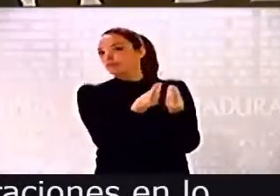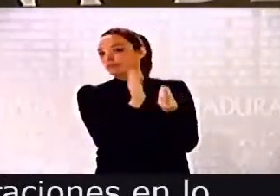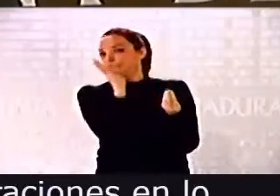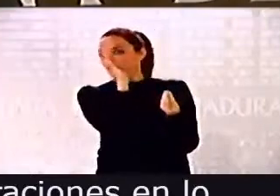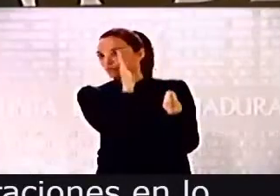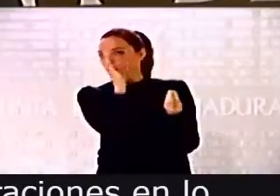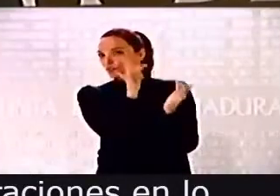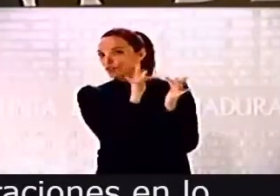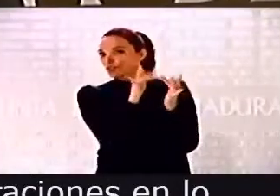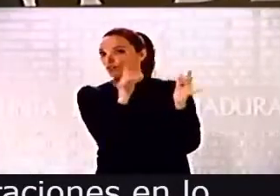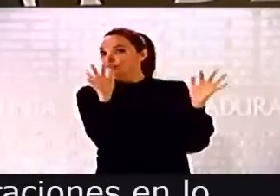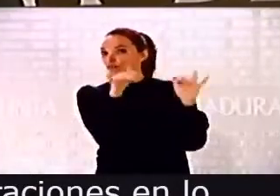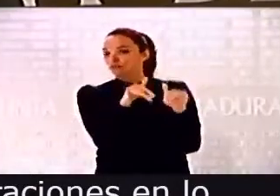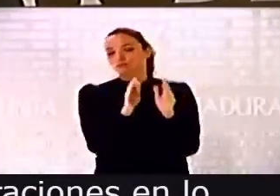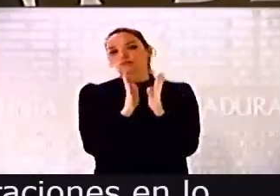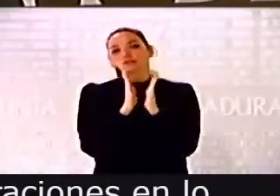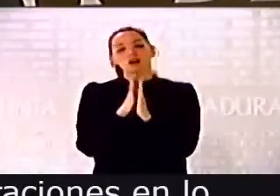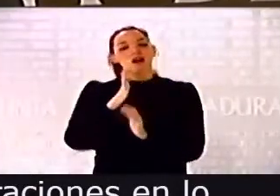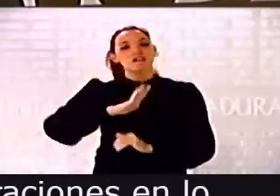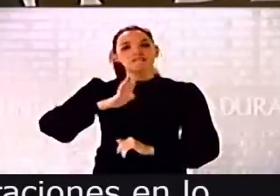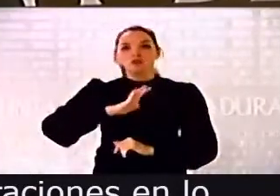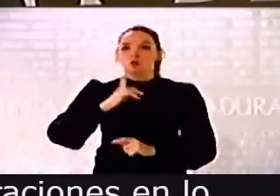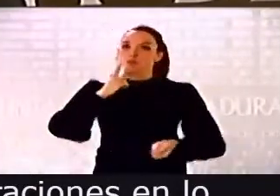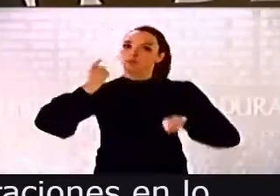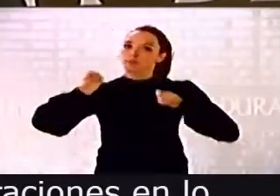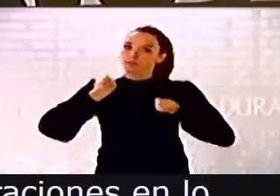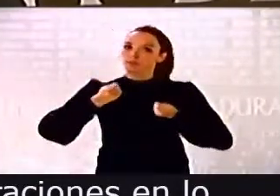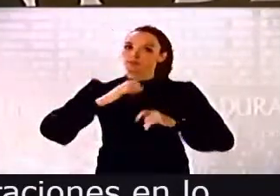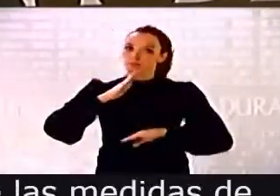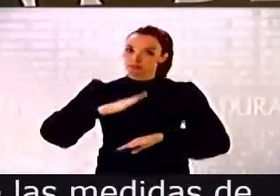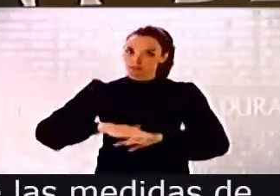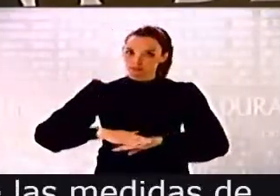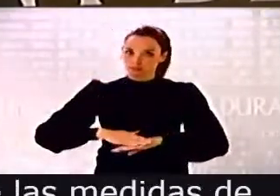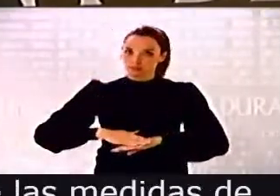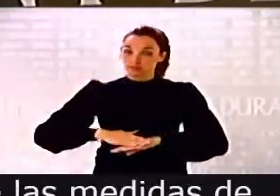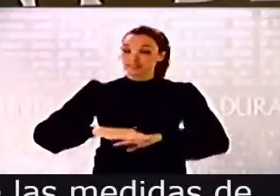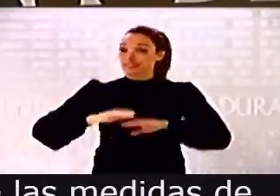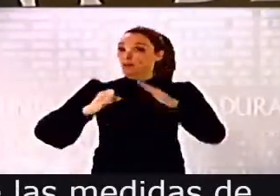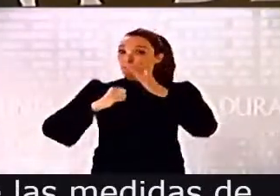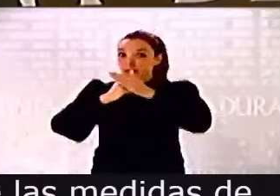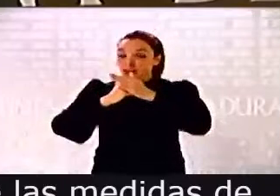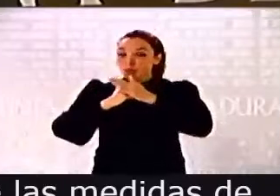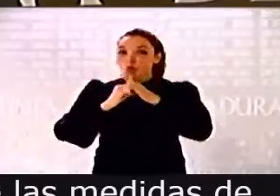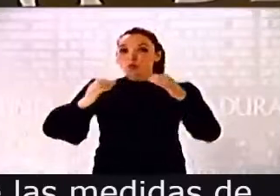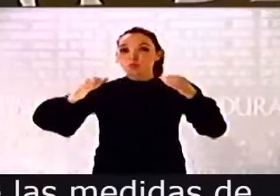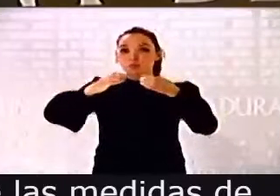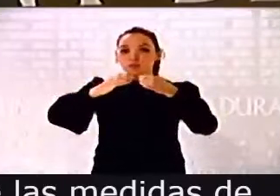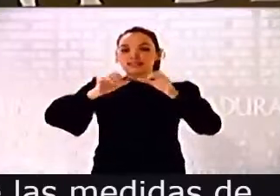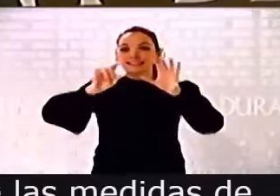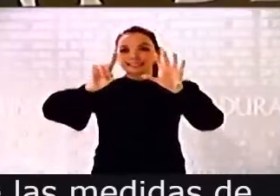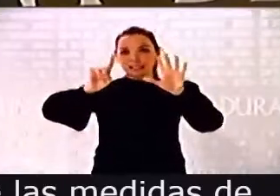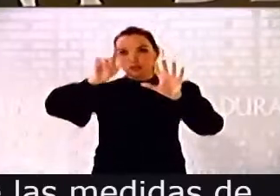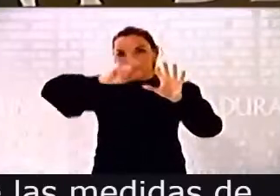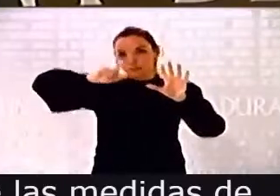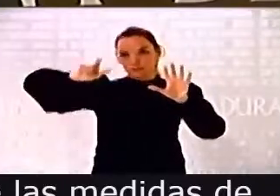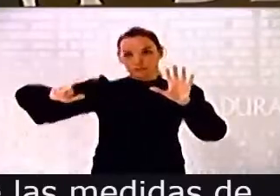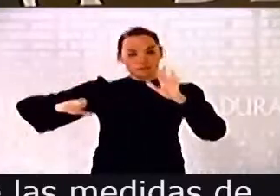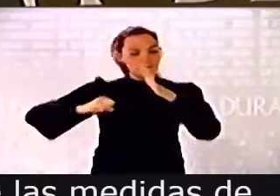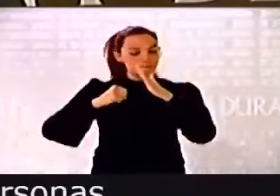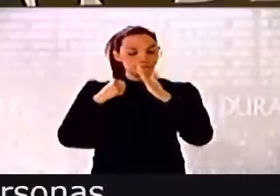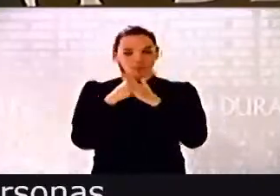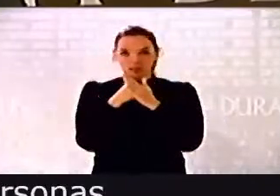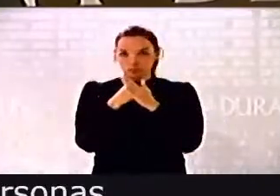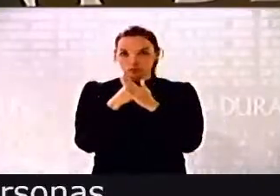respete todas las medidas de seguridad y que en ningún caso sobrepase las 6 personas. En este